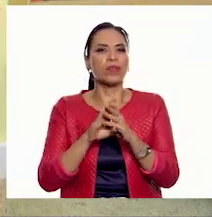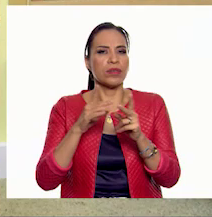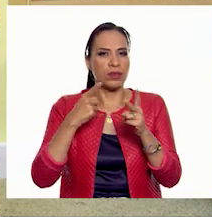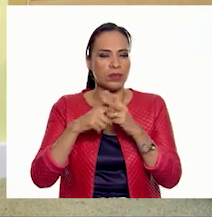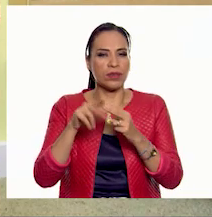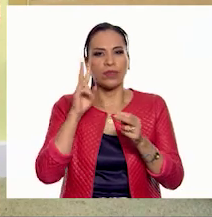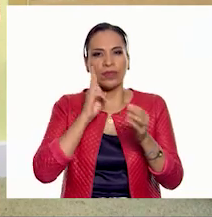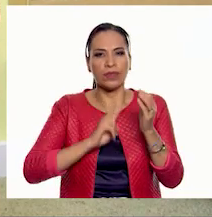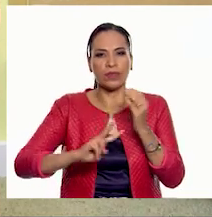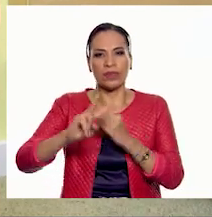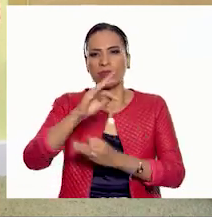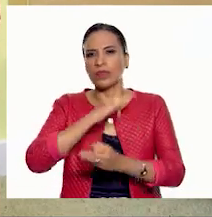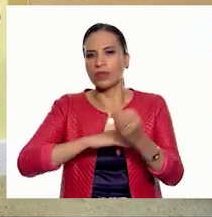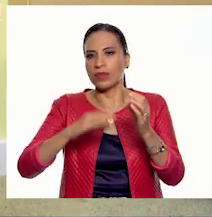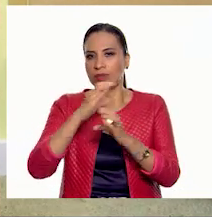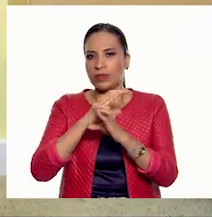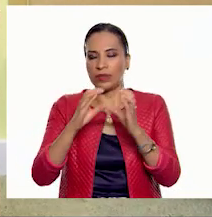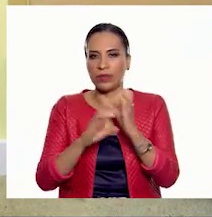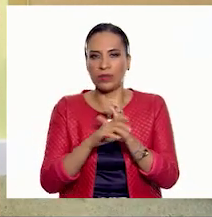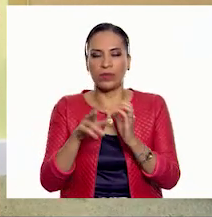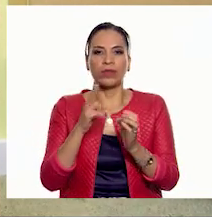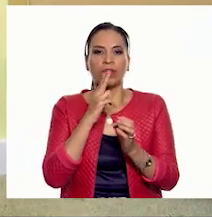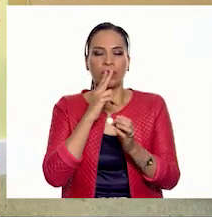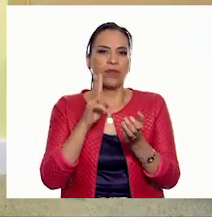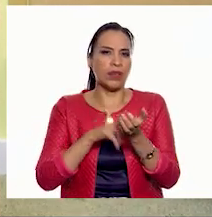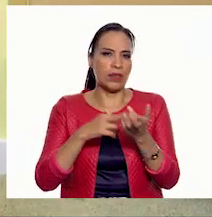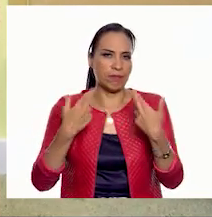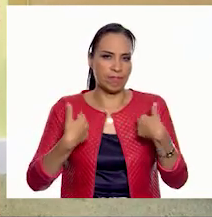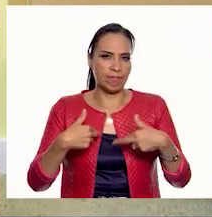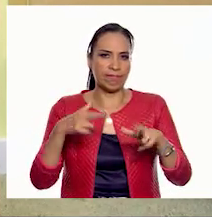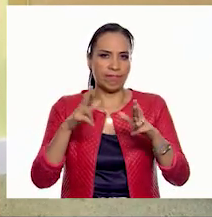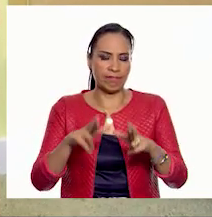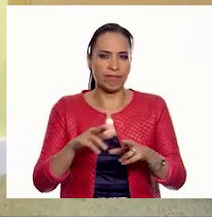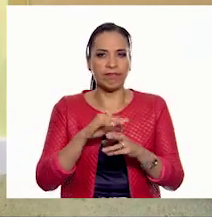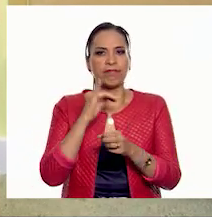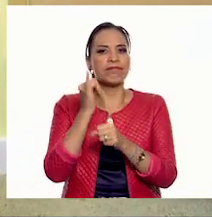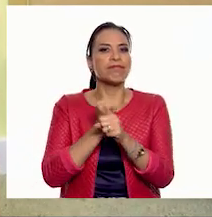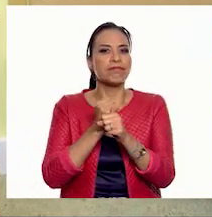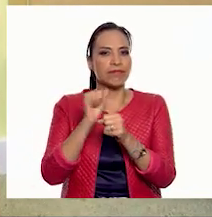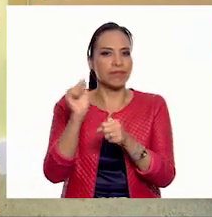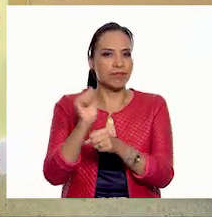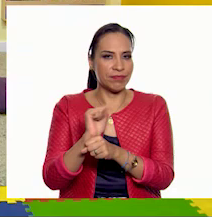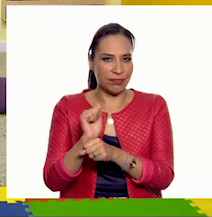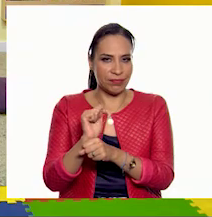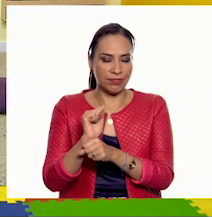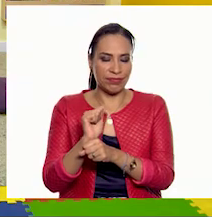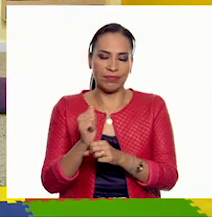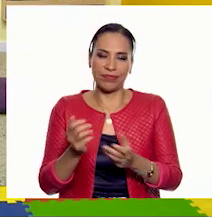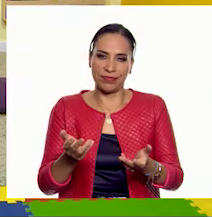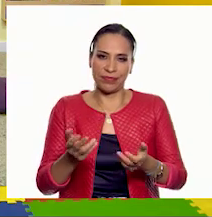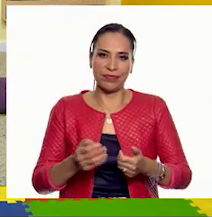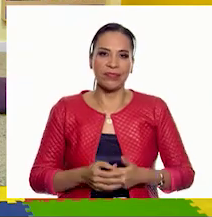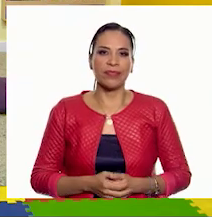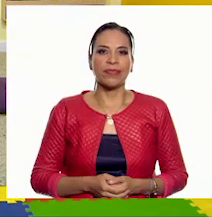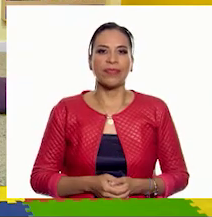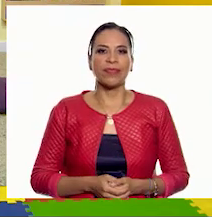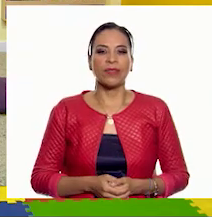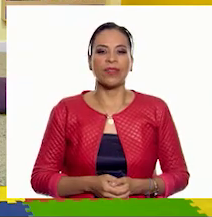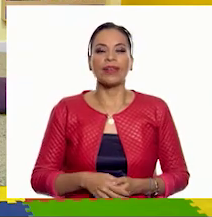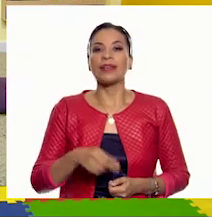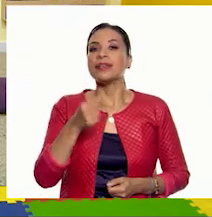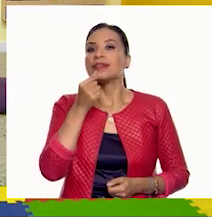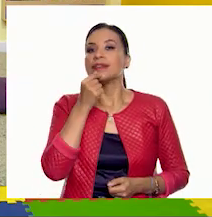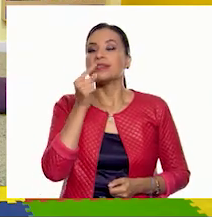comenzar a mirar todos los objetos como soportes de representación y exploración artística. Así es.